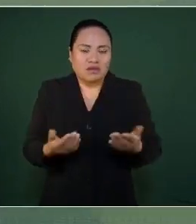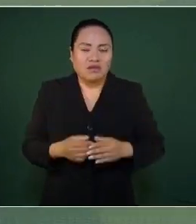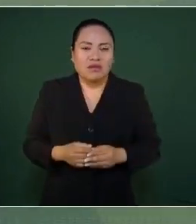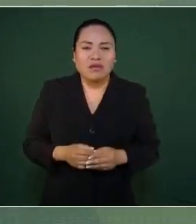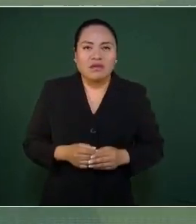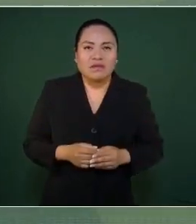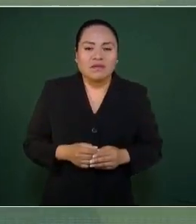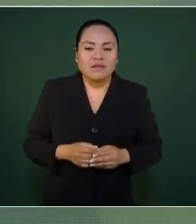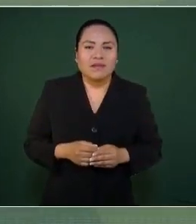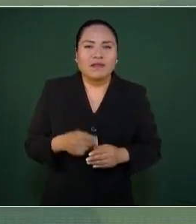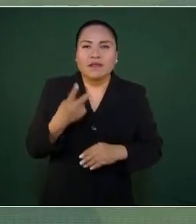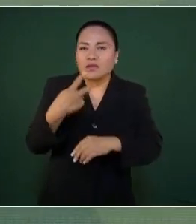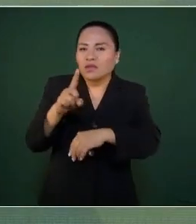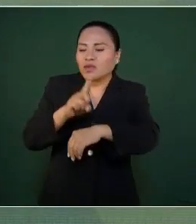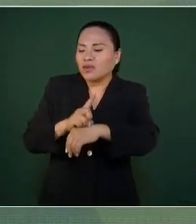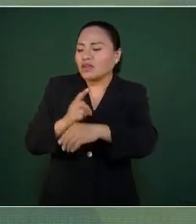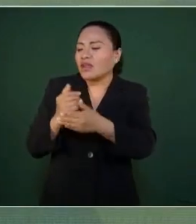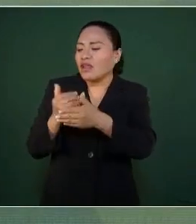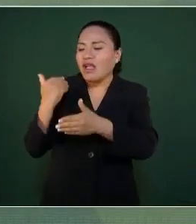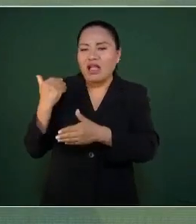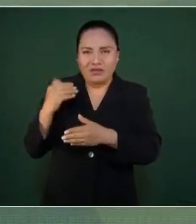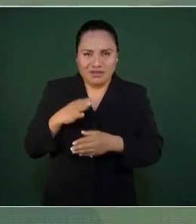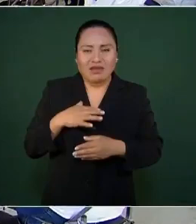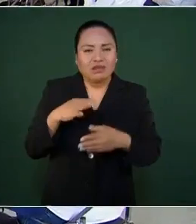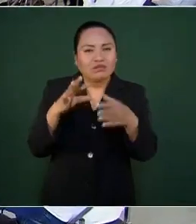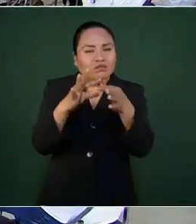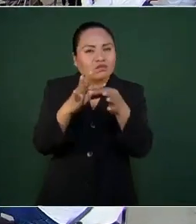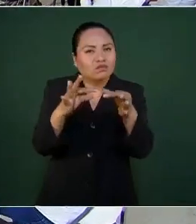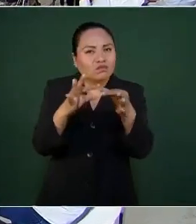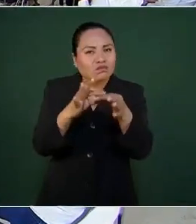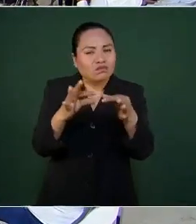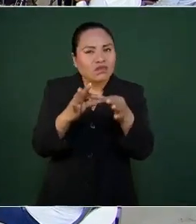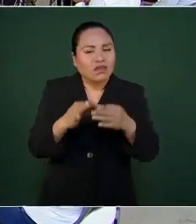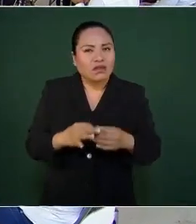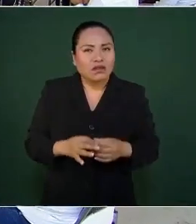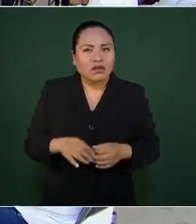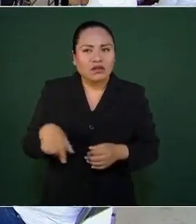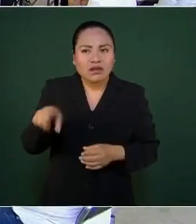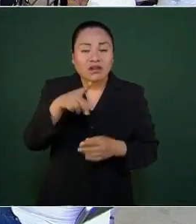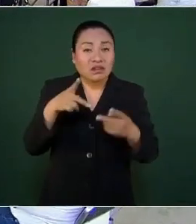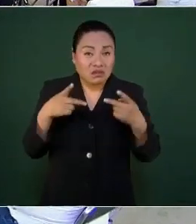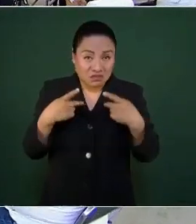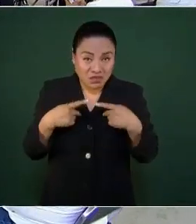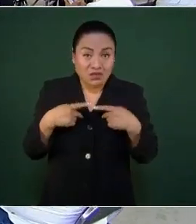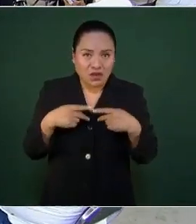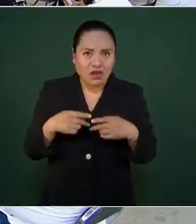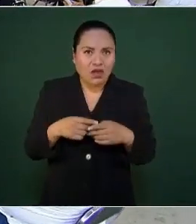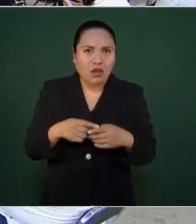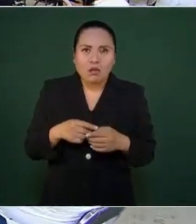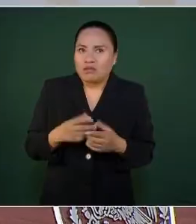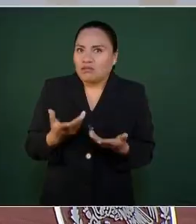Y hace dos días hablaba yo que era tanta la enajenación